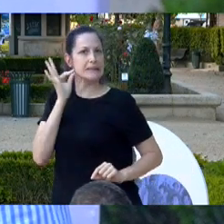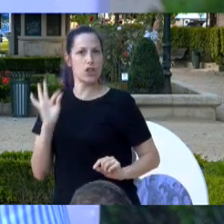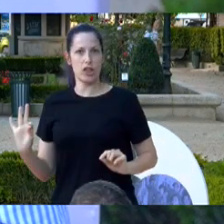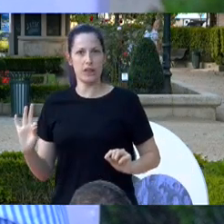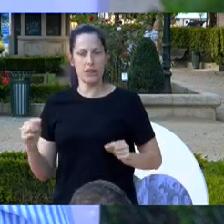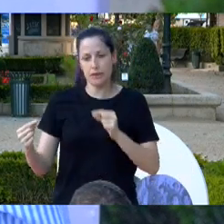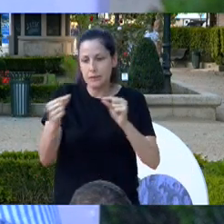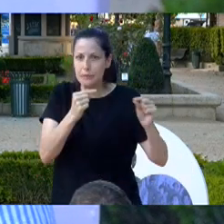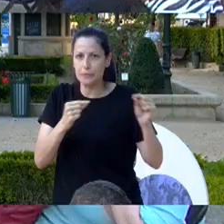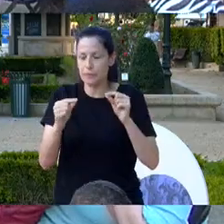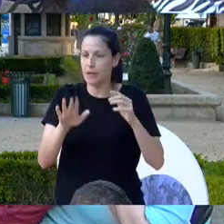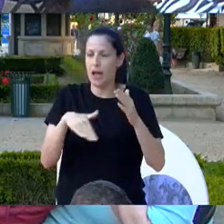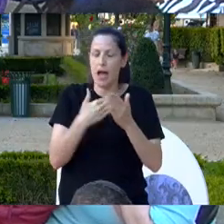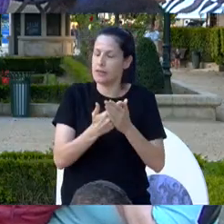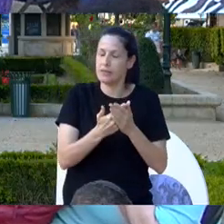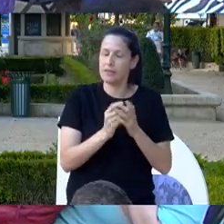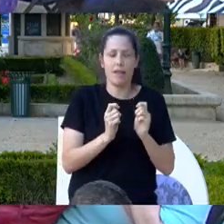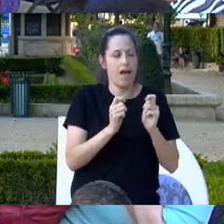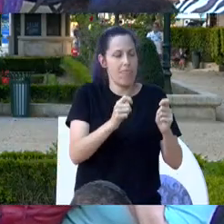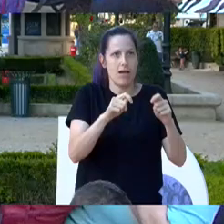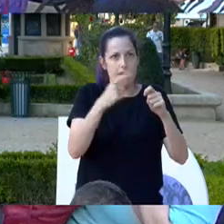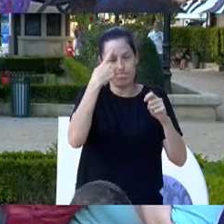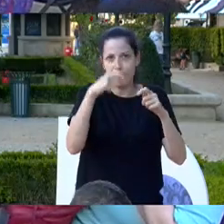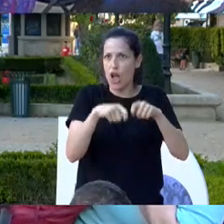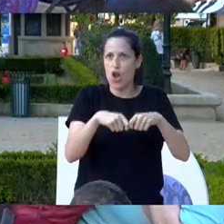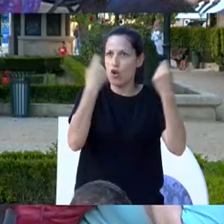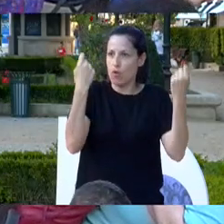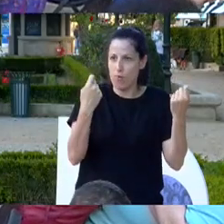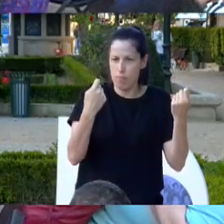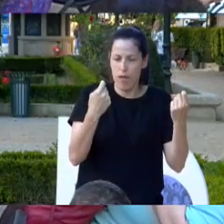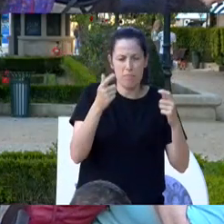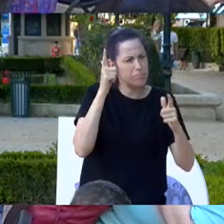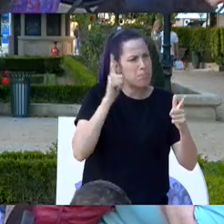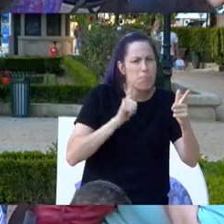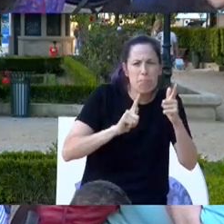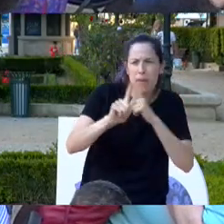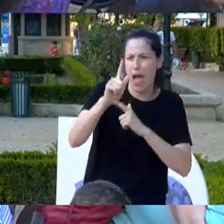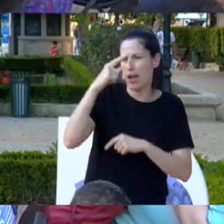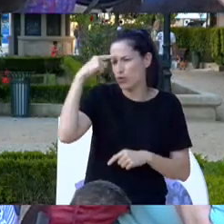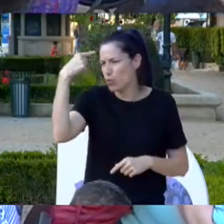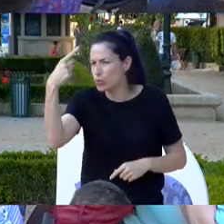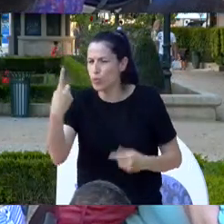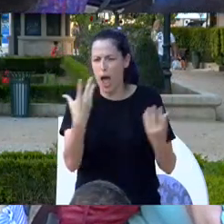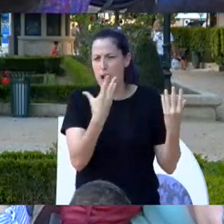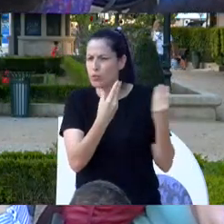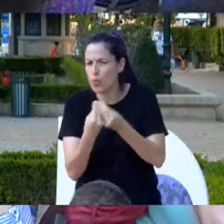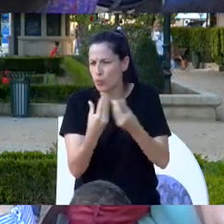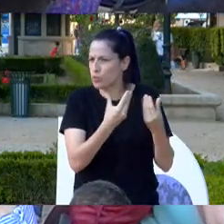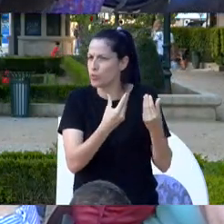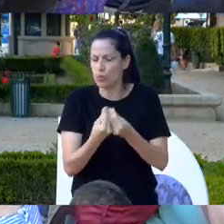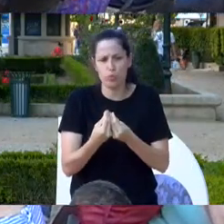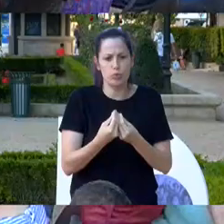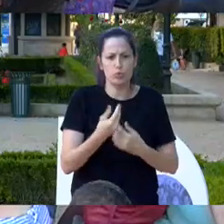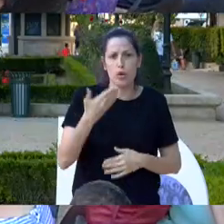moita xente. Facían viaxes culturais e iban xuntos, que era clarísimamente unha escola